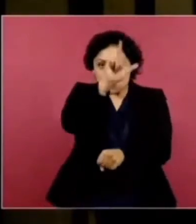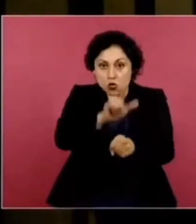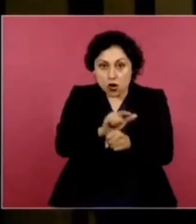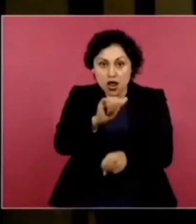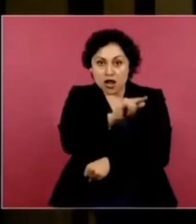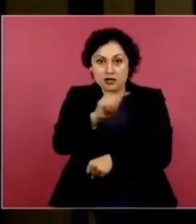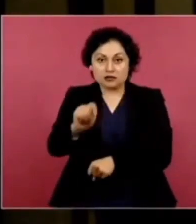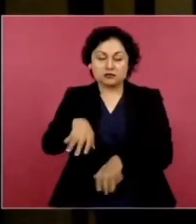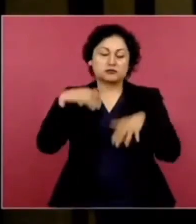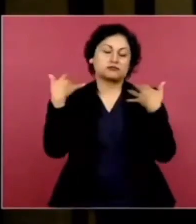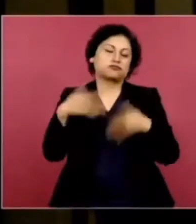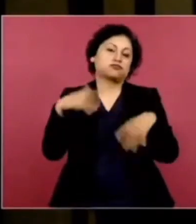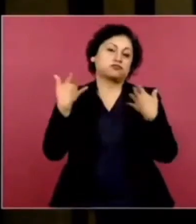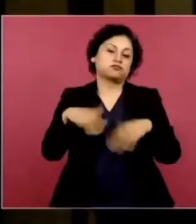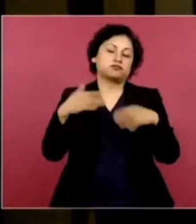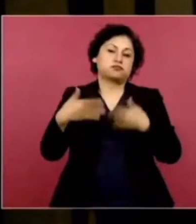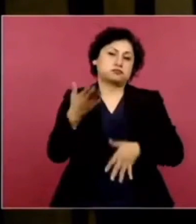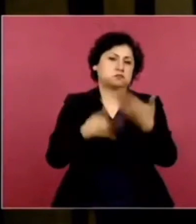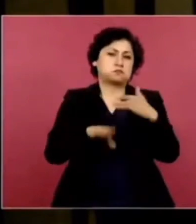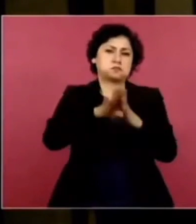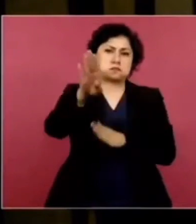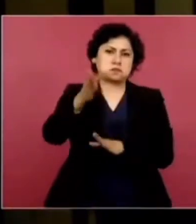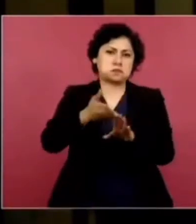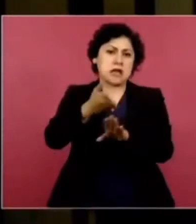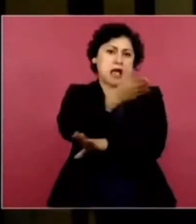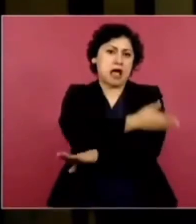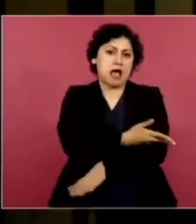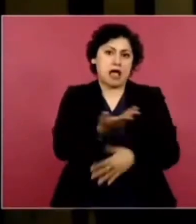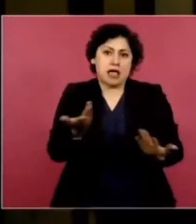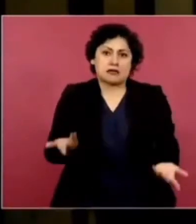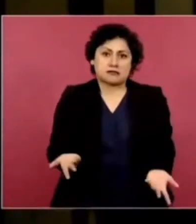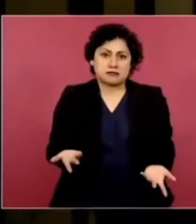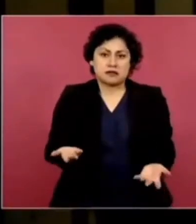bien. Qué bueno que se está haciendo, pero